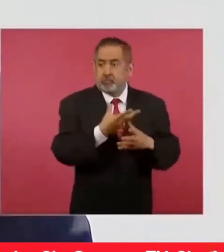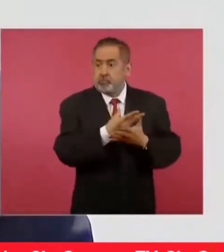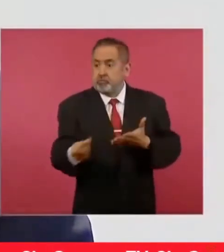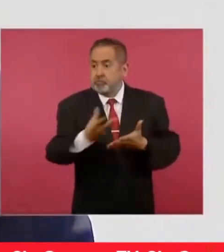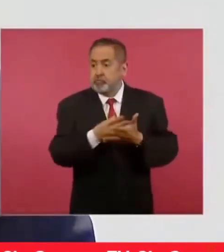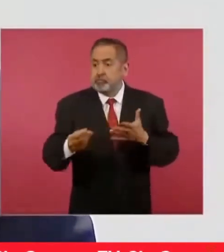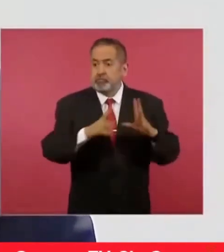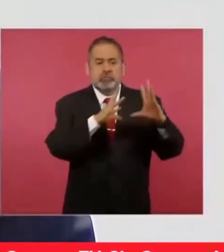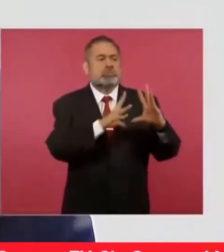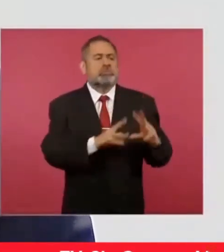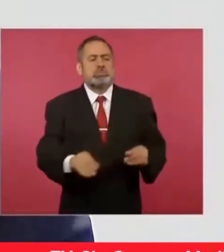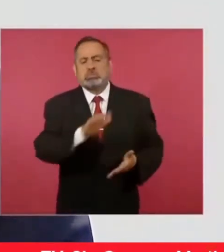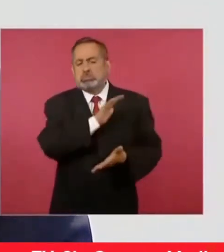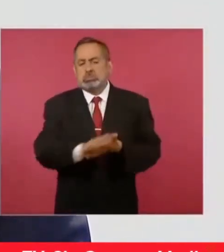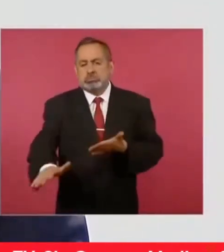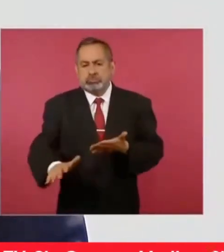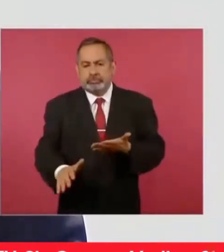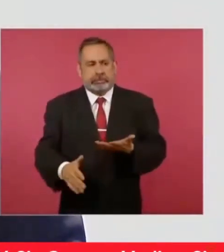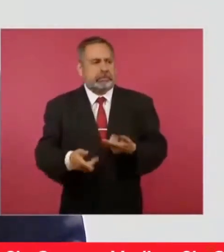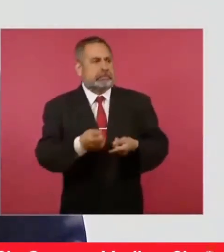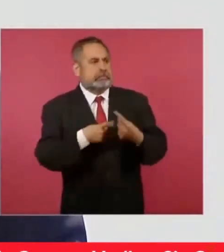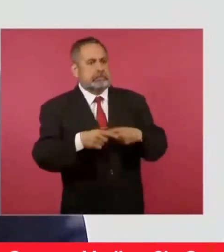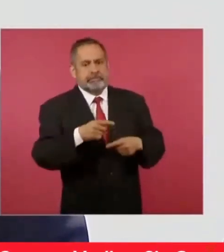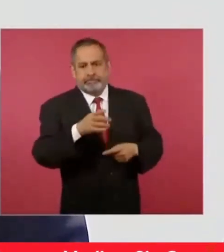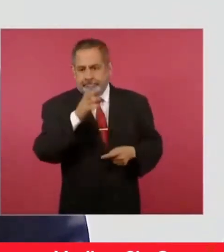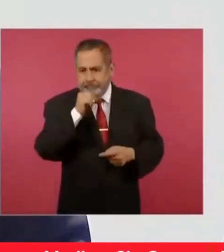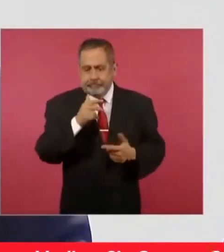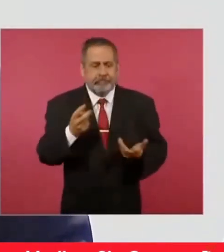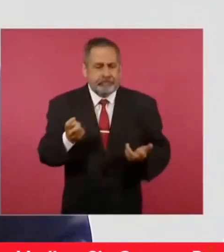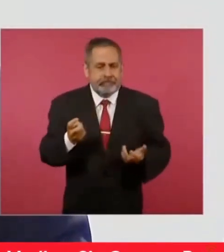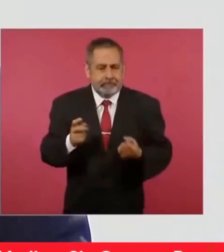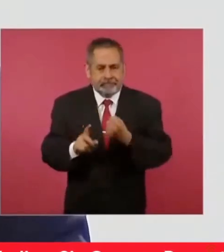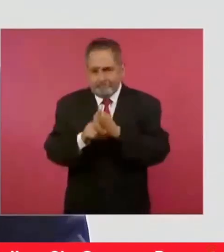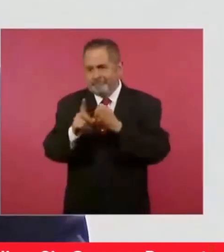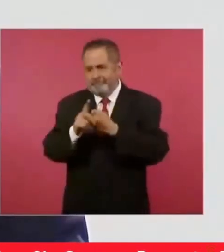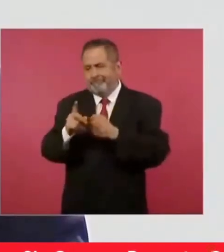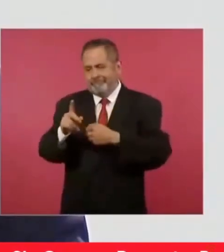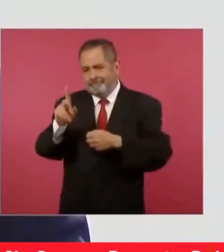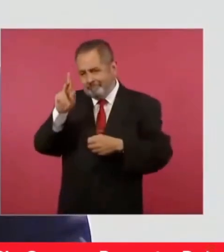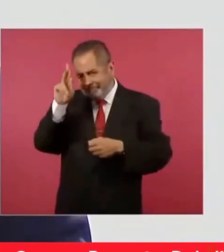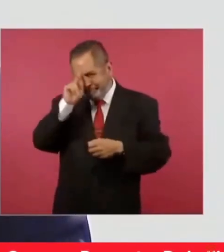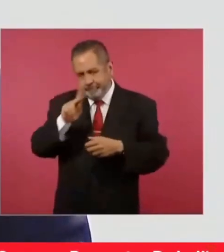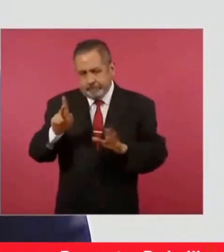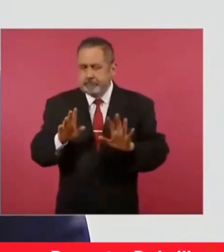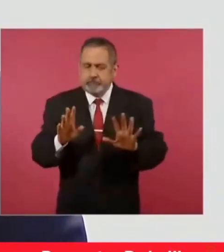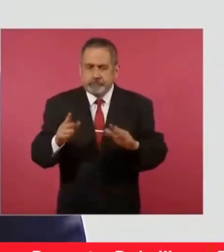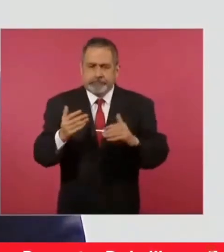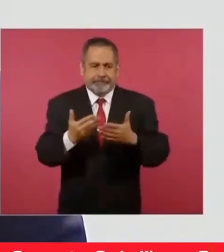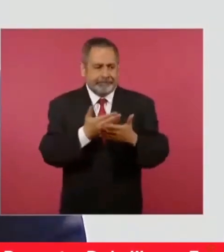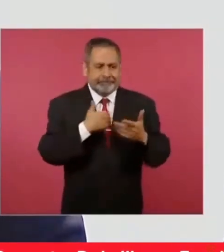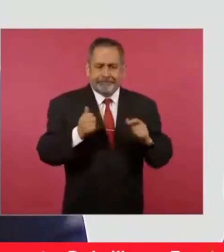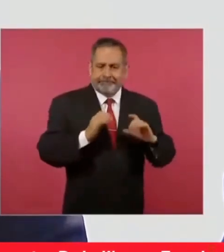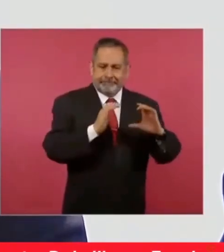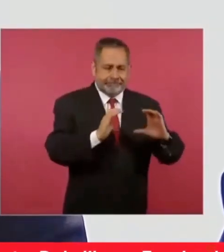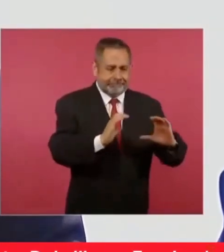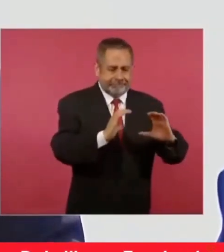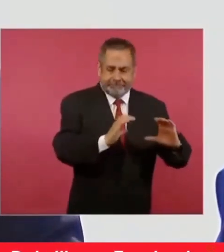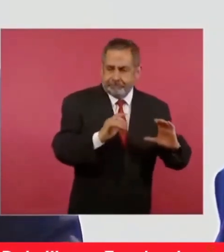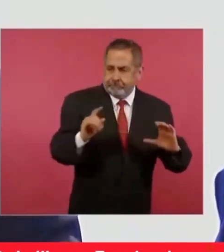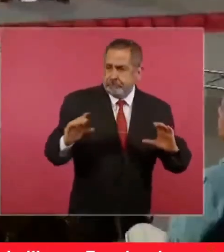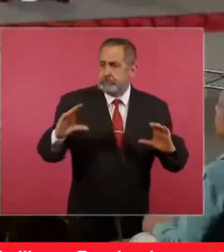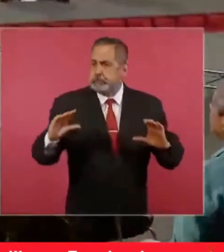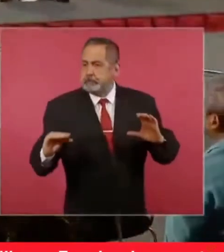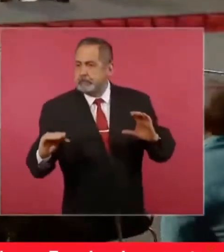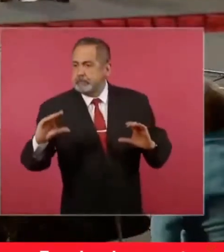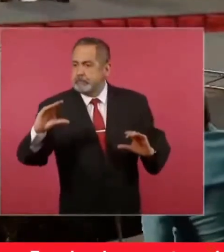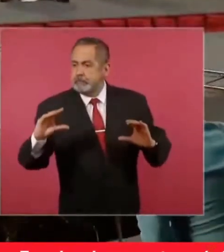generadores, de tal forma que puede evolucionar a un disturbio de mayores consecuencias. Por eso debemos de tomar acciones en ese